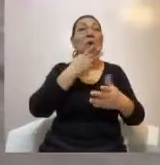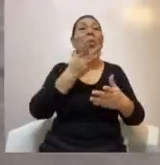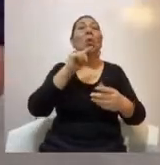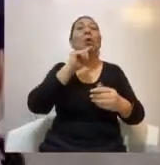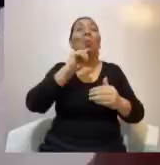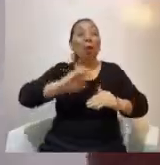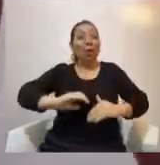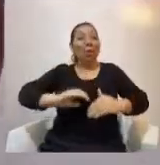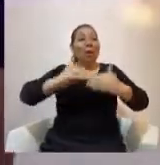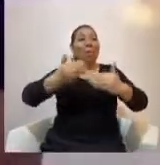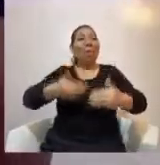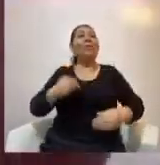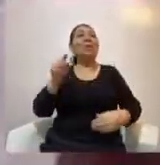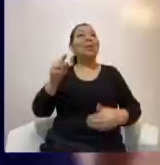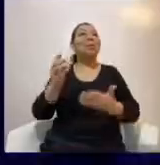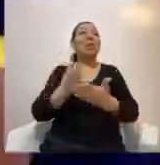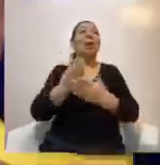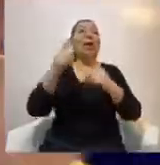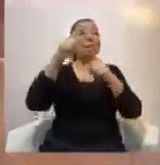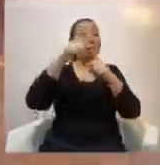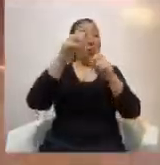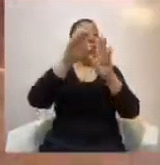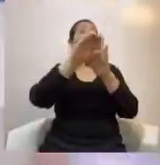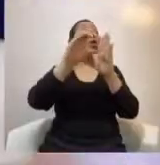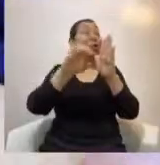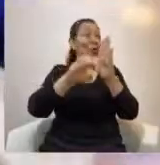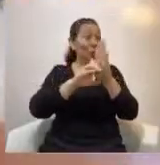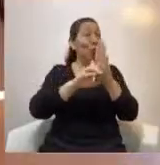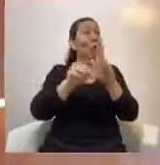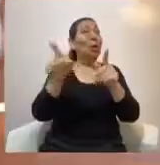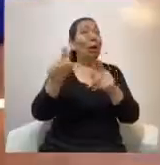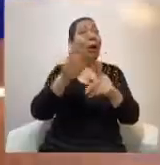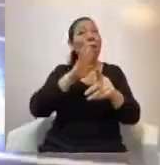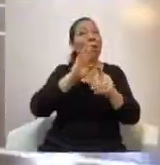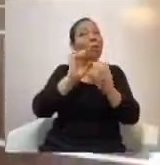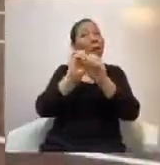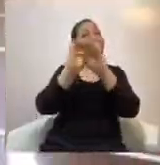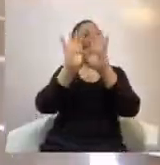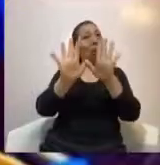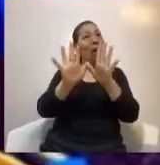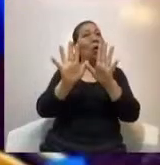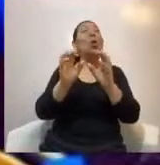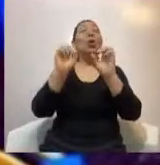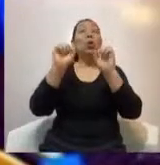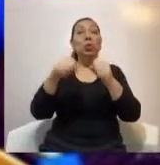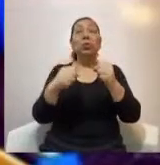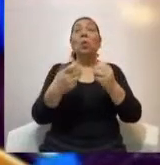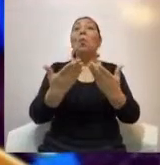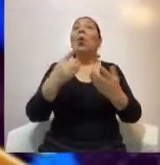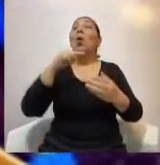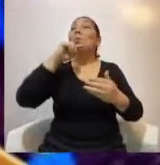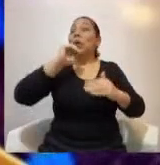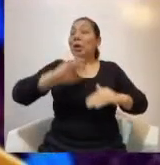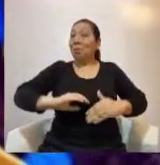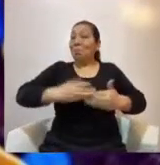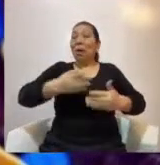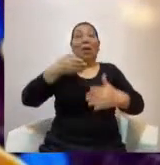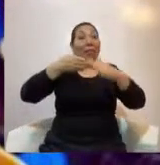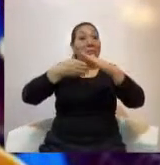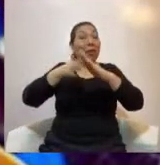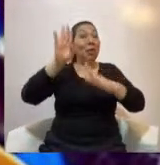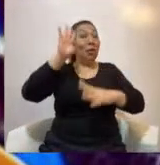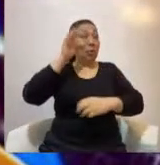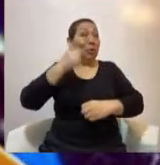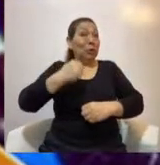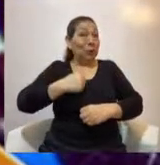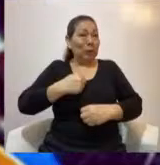escuela por razón de embarazo. Allí el Tribunal Constitucional también fue muy claro en decir que la condición de embarazo